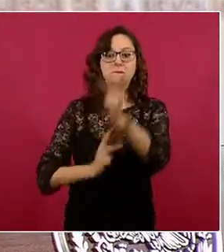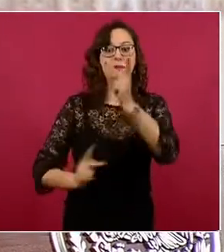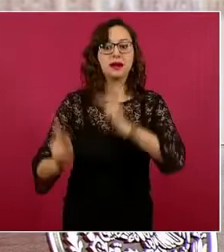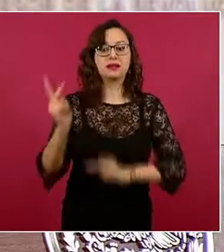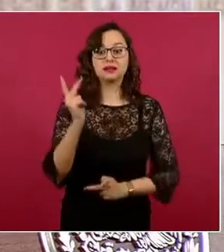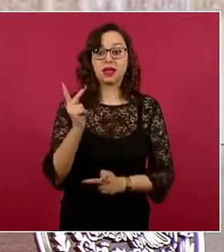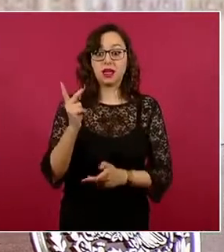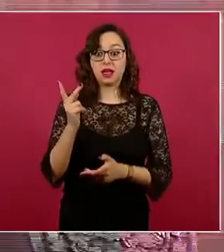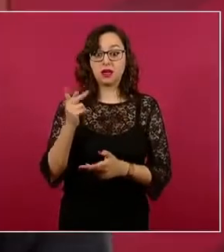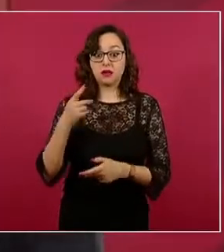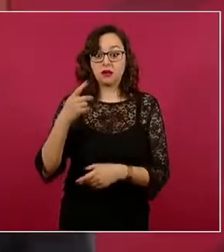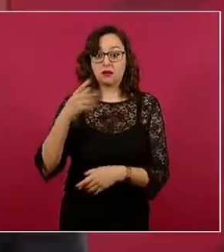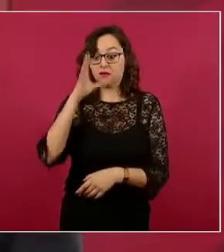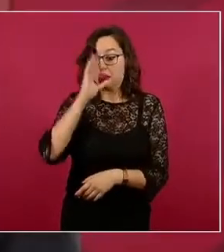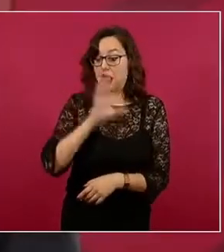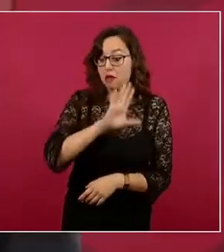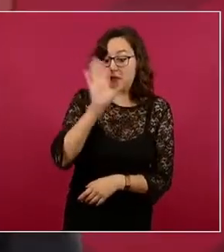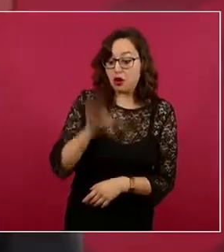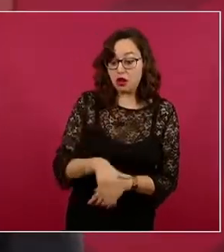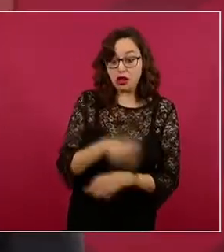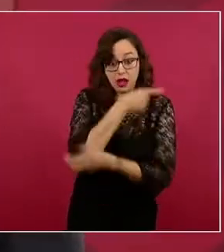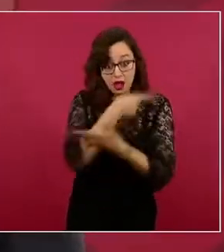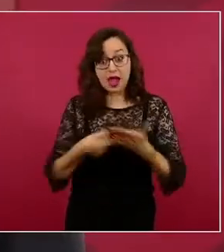esas no se cancelan.